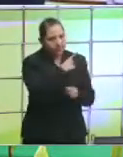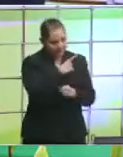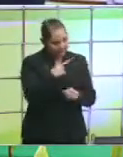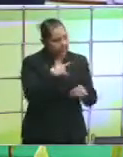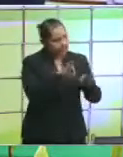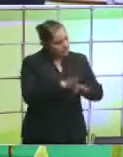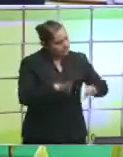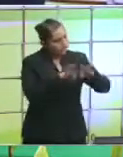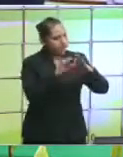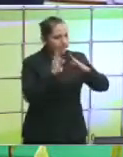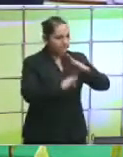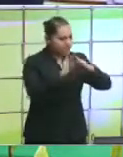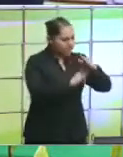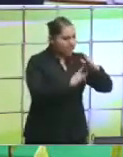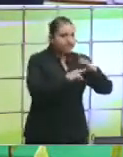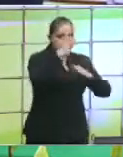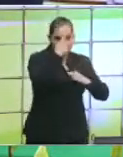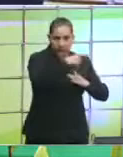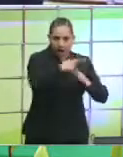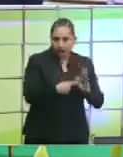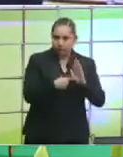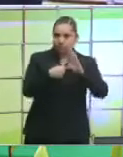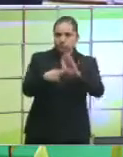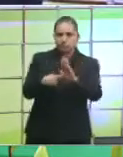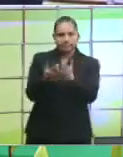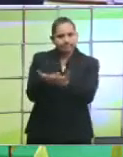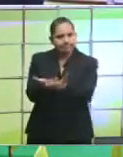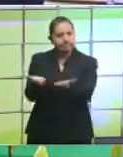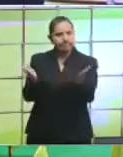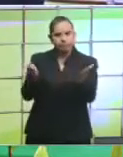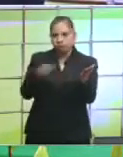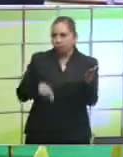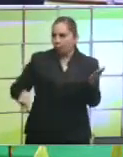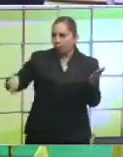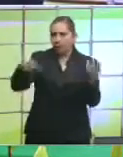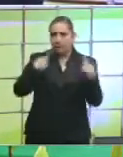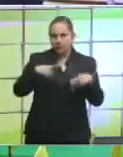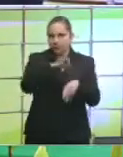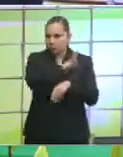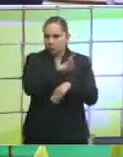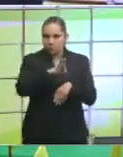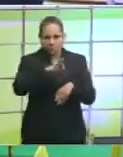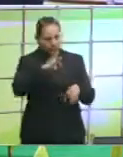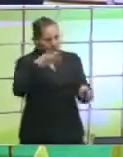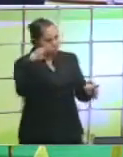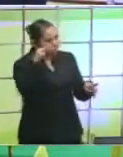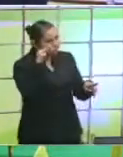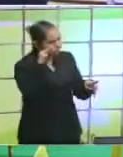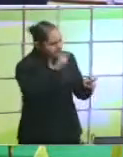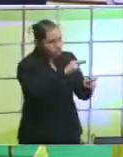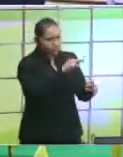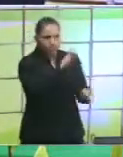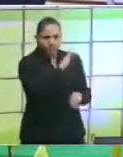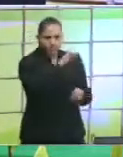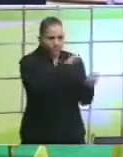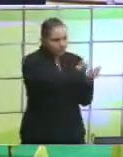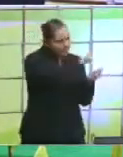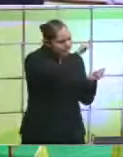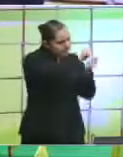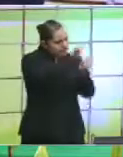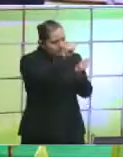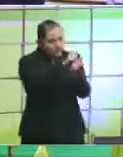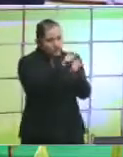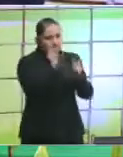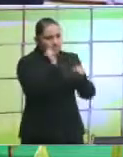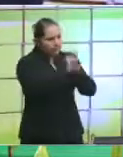archivos abiertos los archivos asequibles los archivos limpiados voy a usar este desprecio para darme entender y